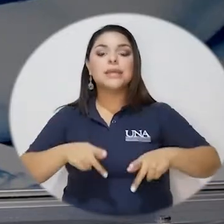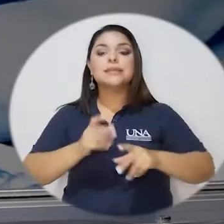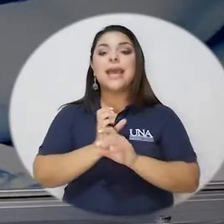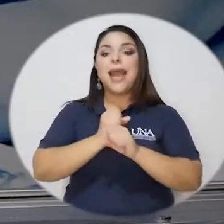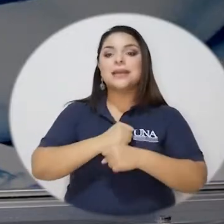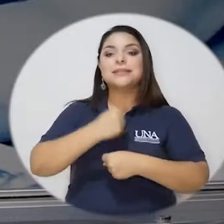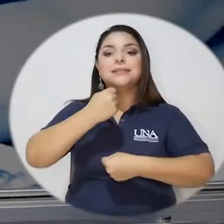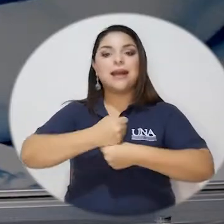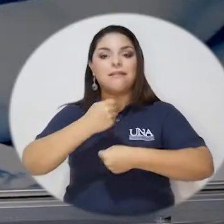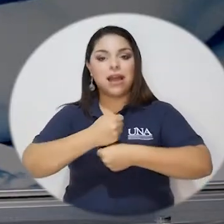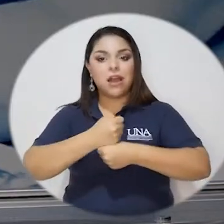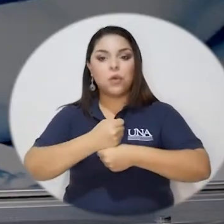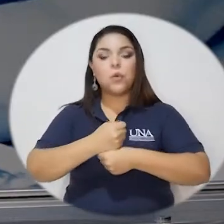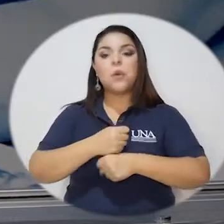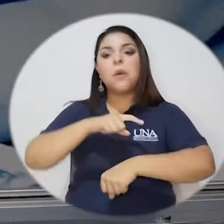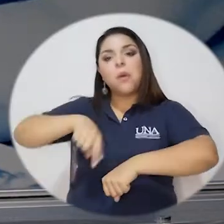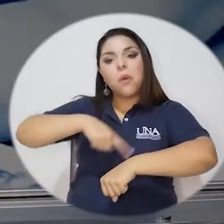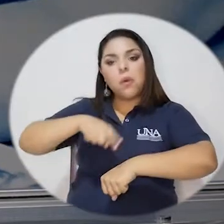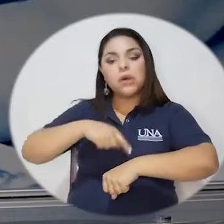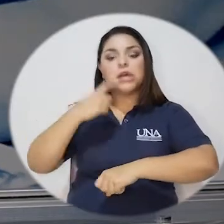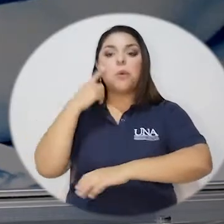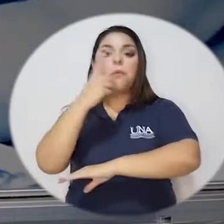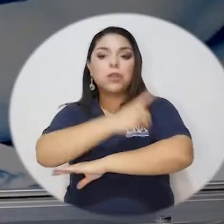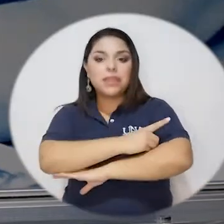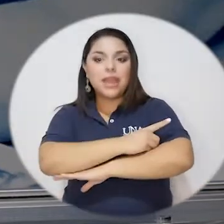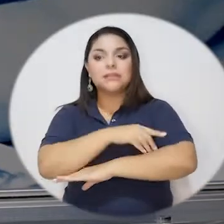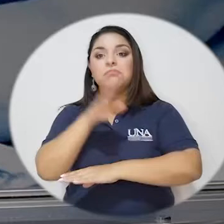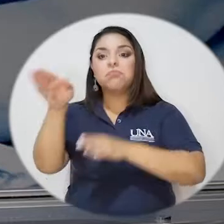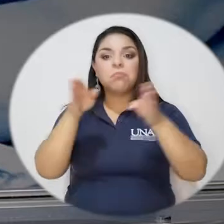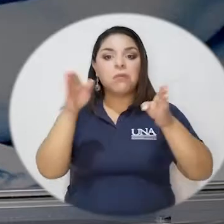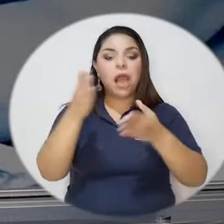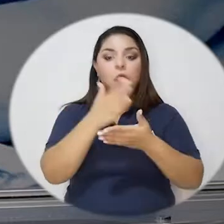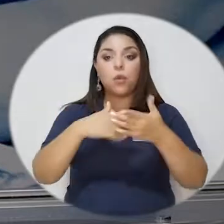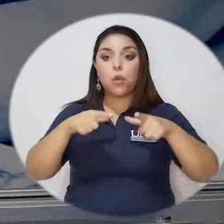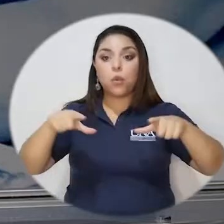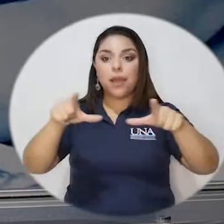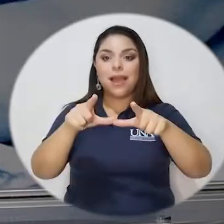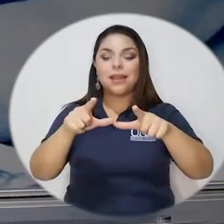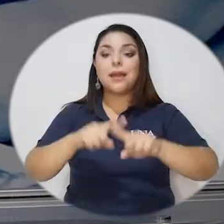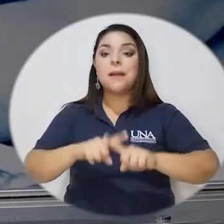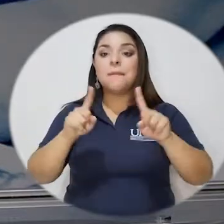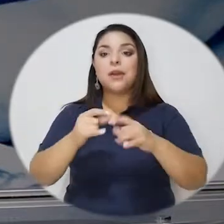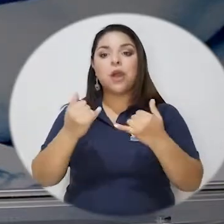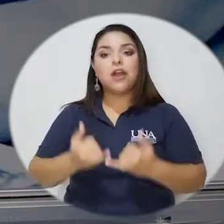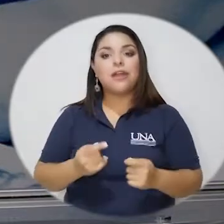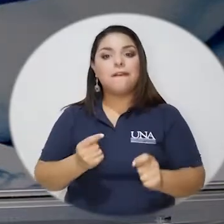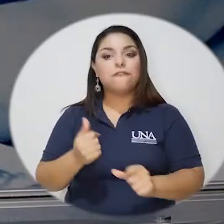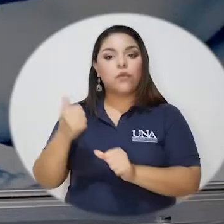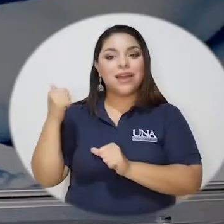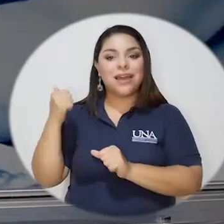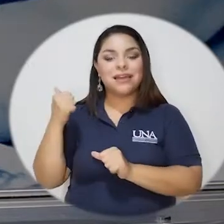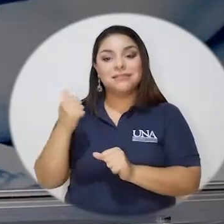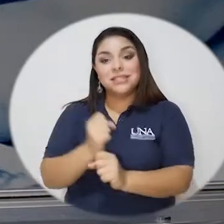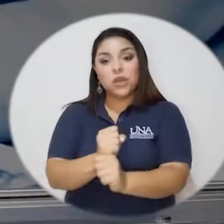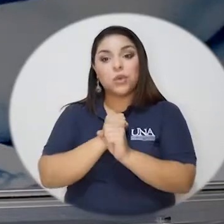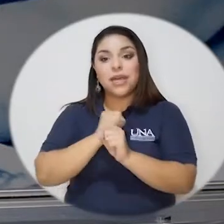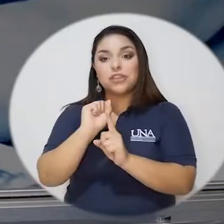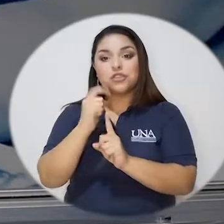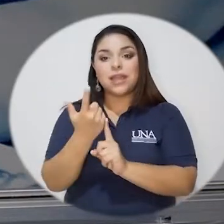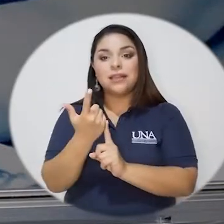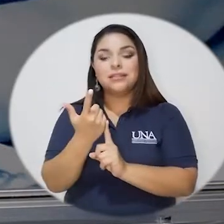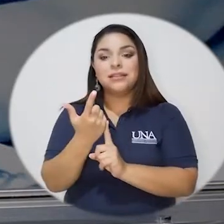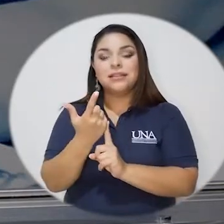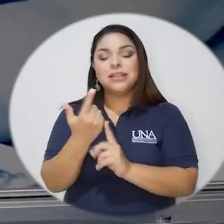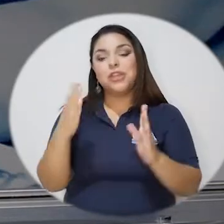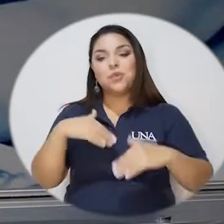que hacía trabajos por horas o por días en ciertos lugares y que quedan afuera de